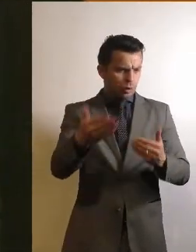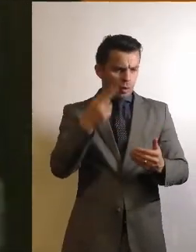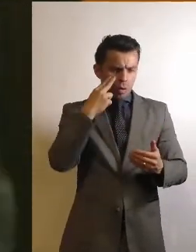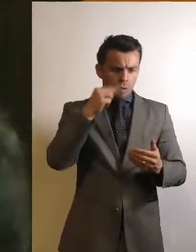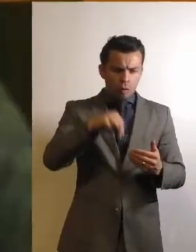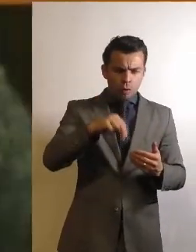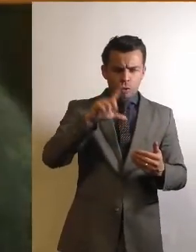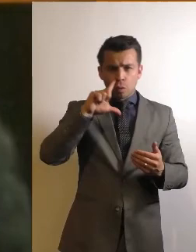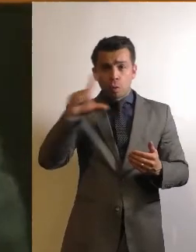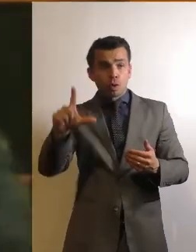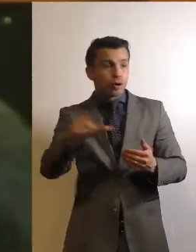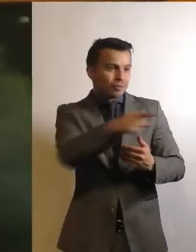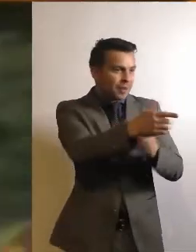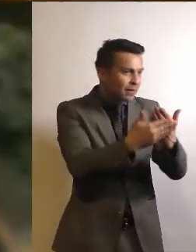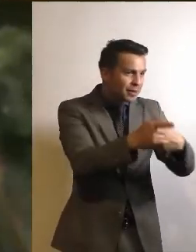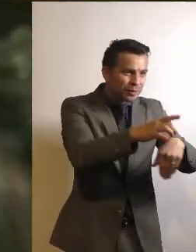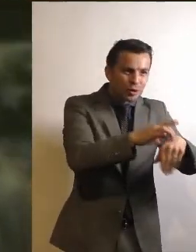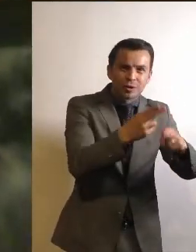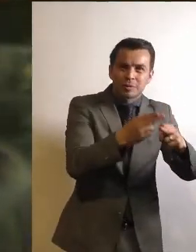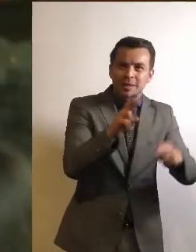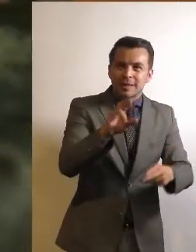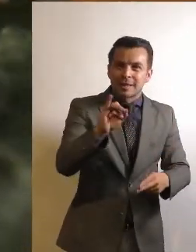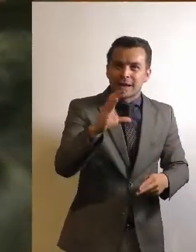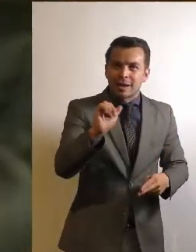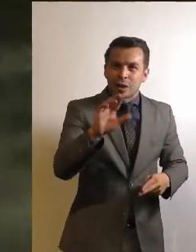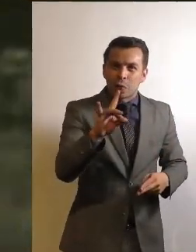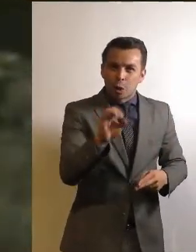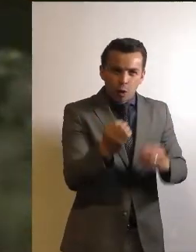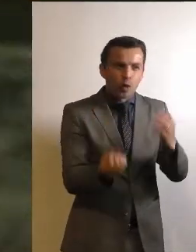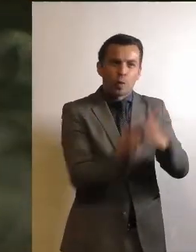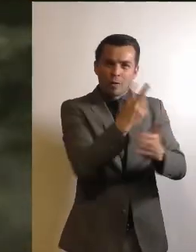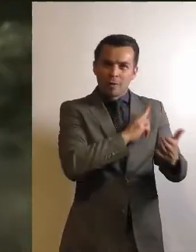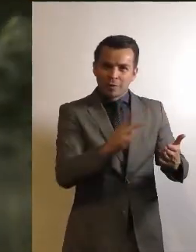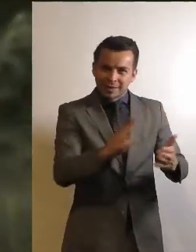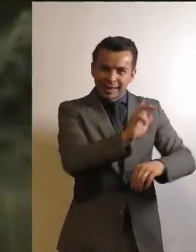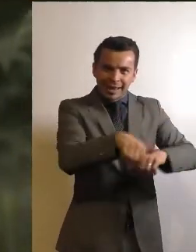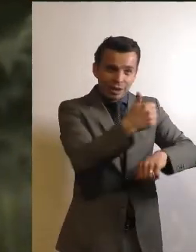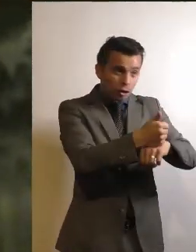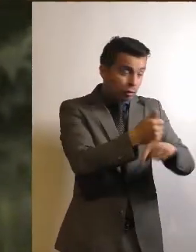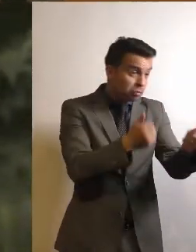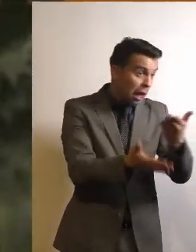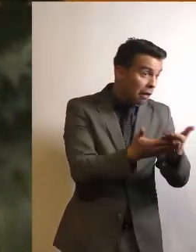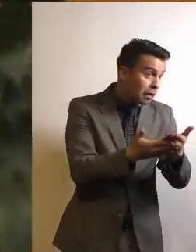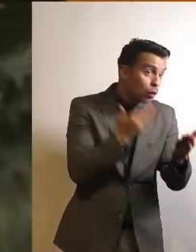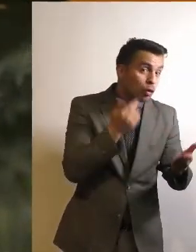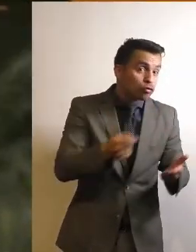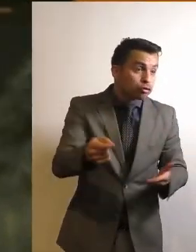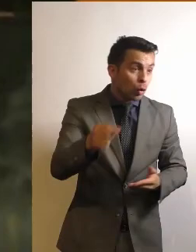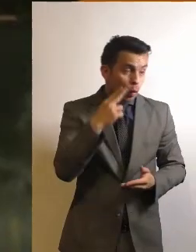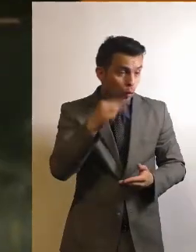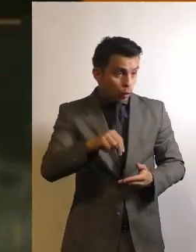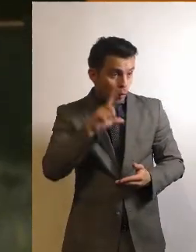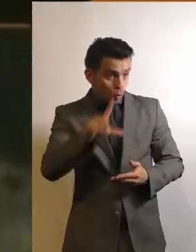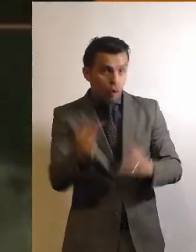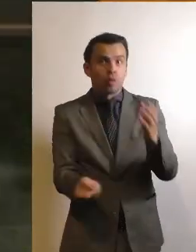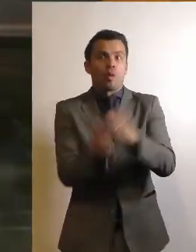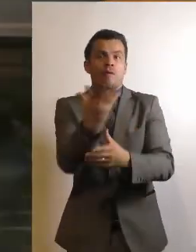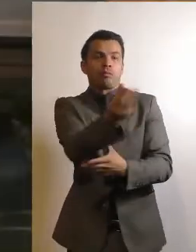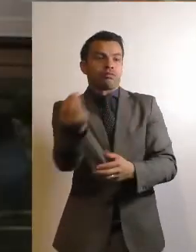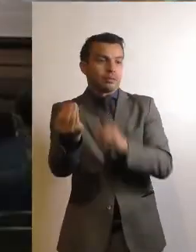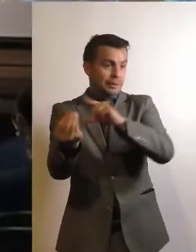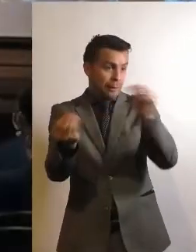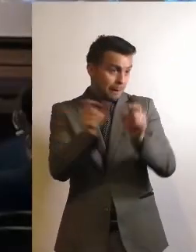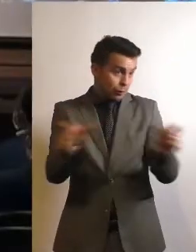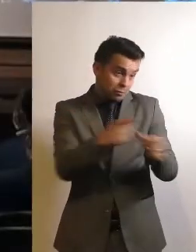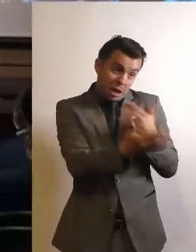Ricardo me dirá si ya podemos empezar con el primer grupo. Pero pues haya sido claro. Muchas gracias.